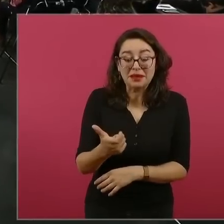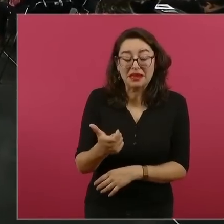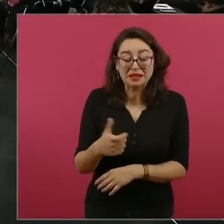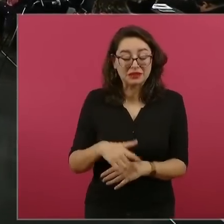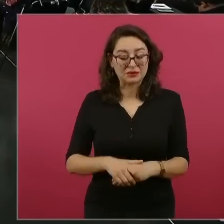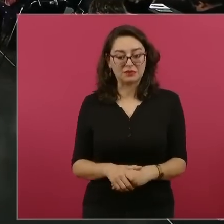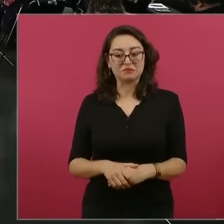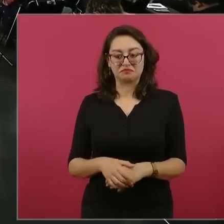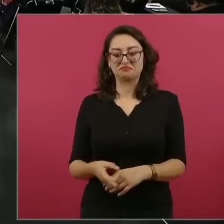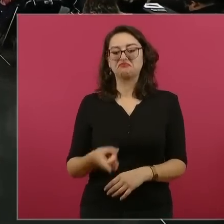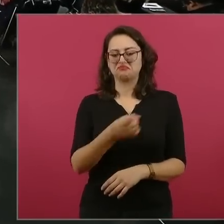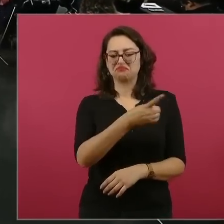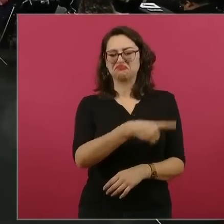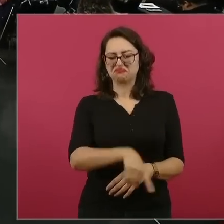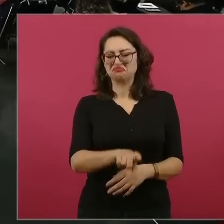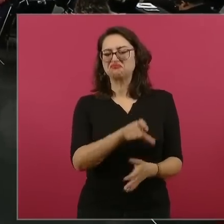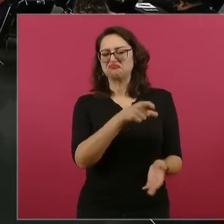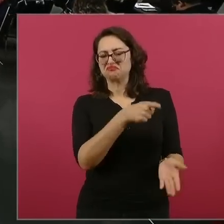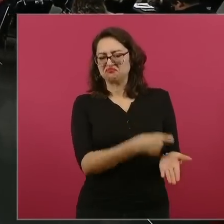Pero